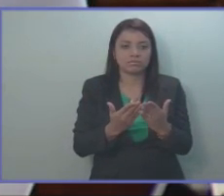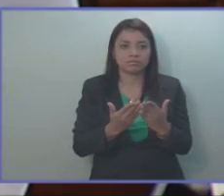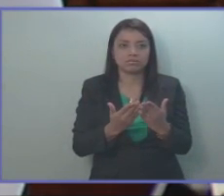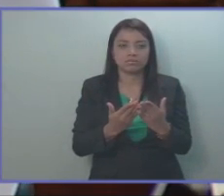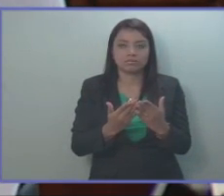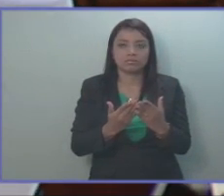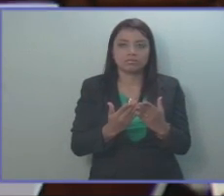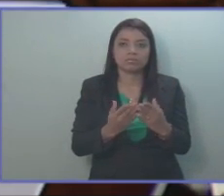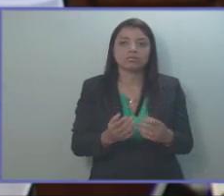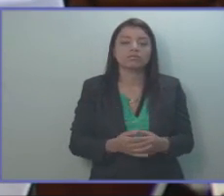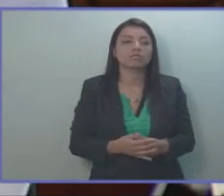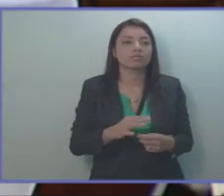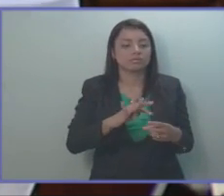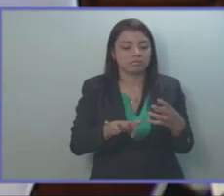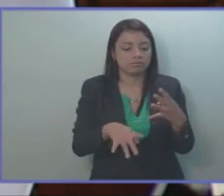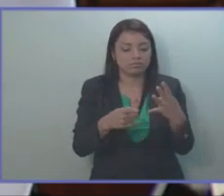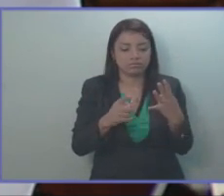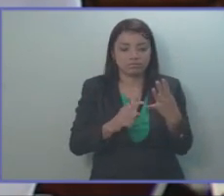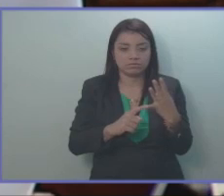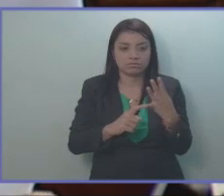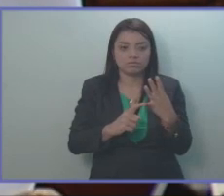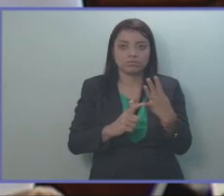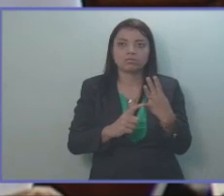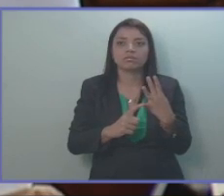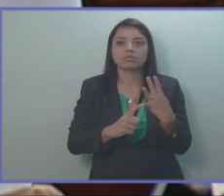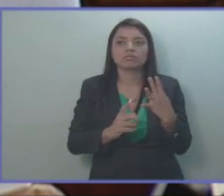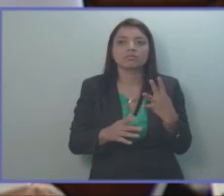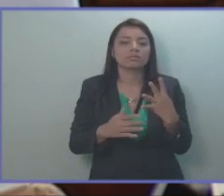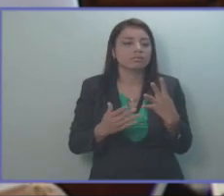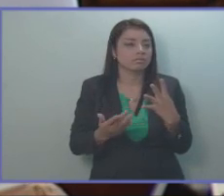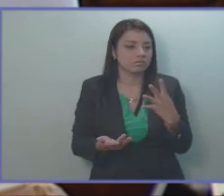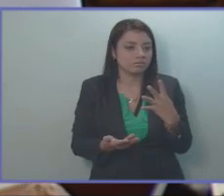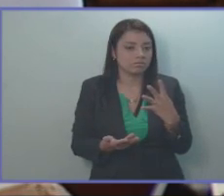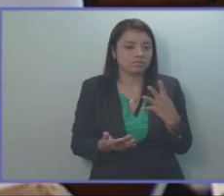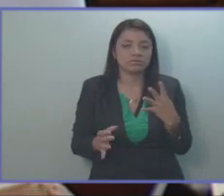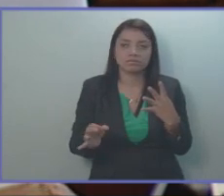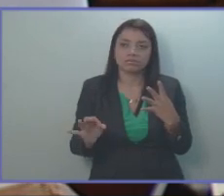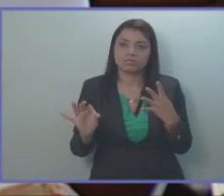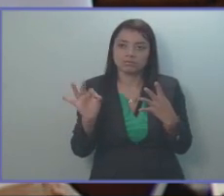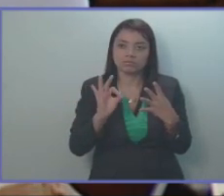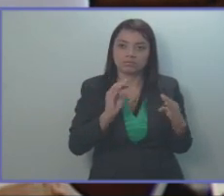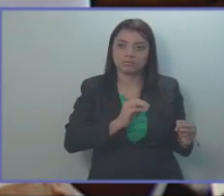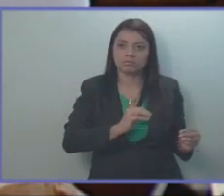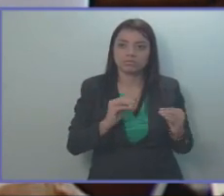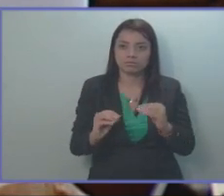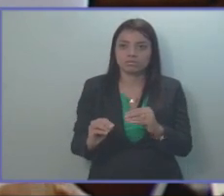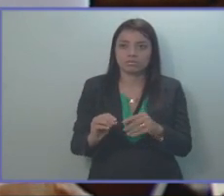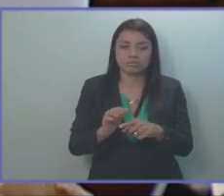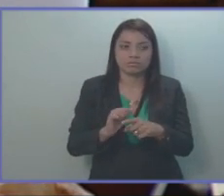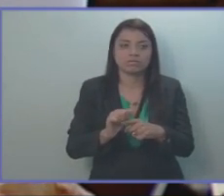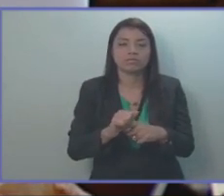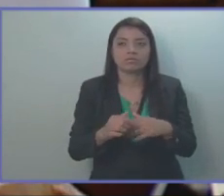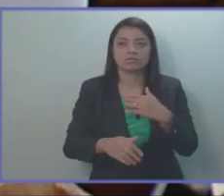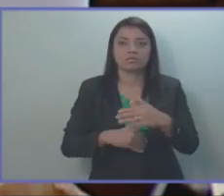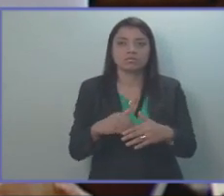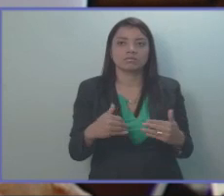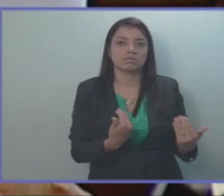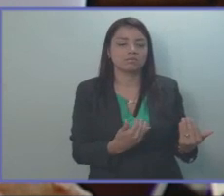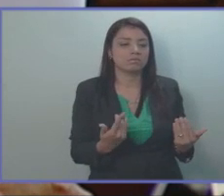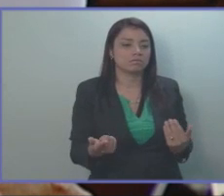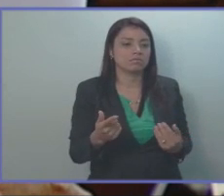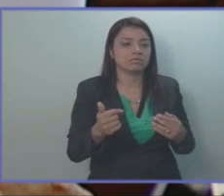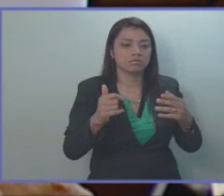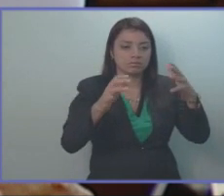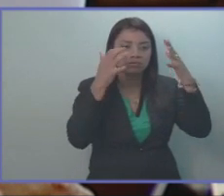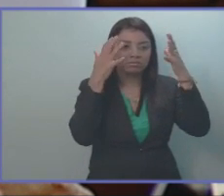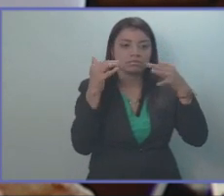reconocida. Romanos 4, que para una mejor implementación de las medidas que se comprenden en el